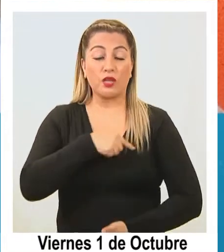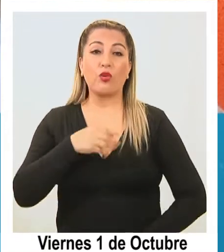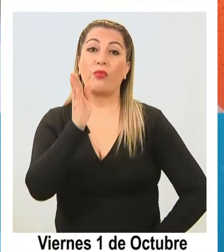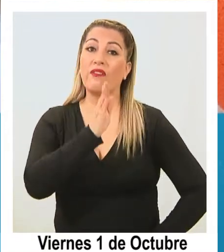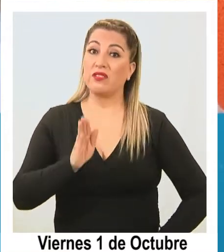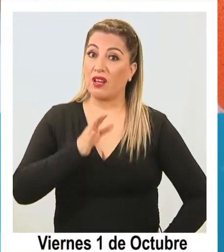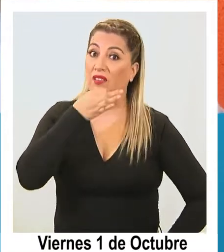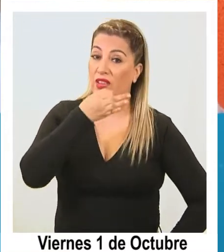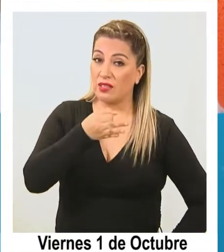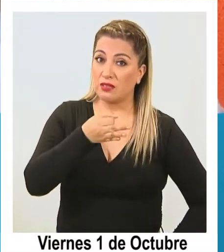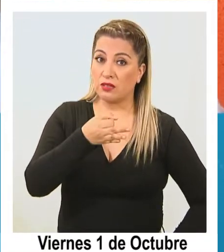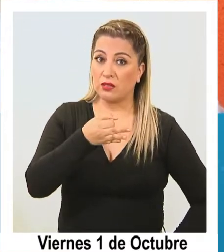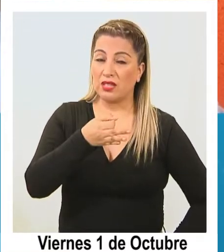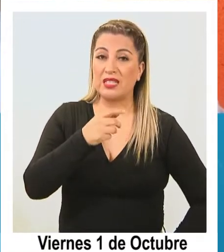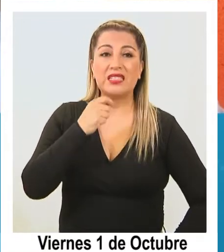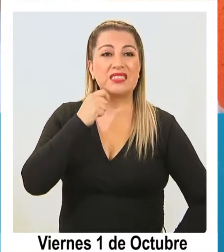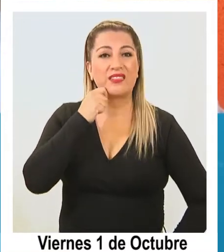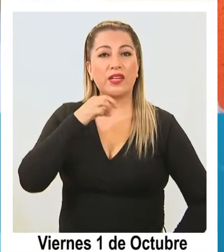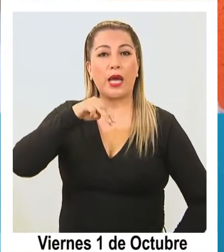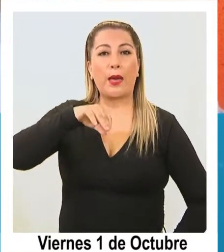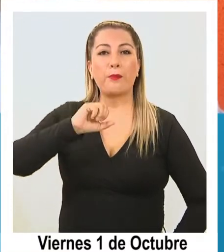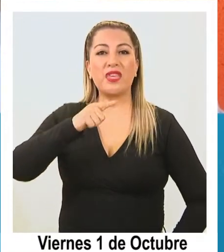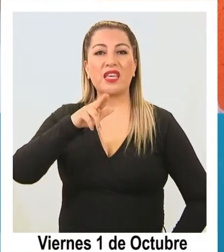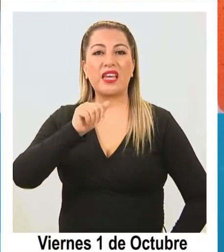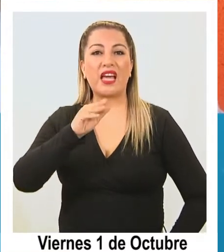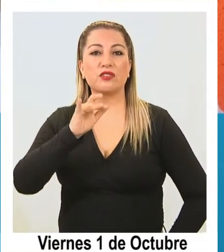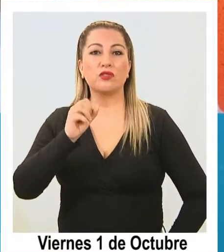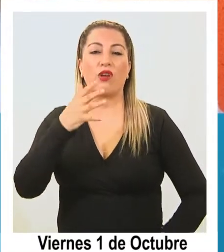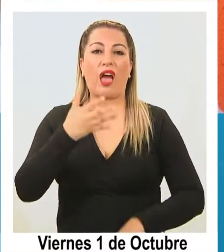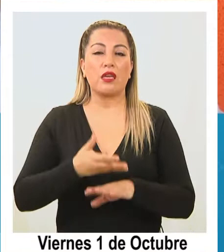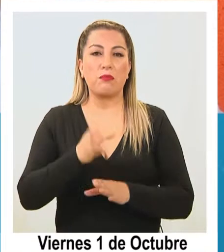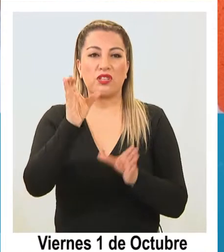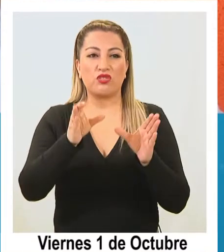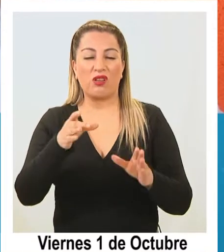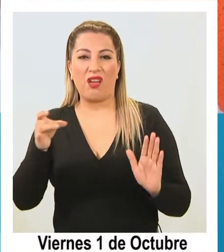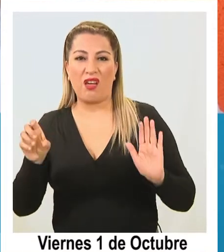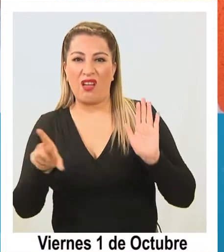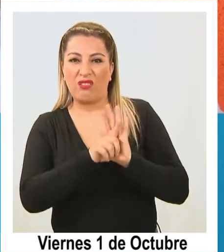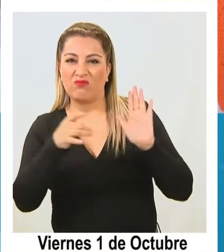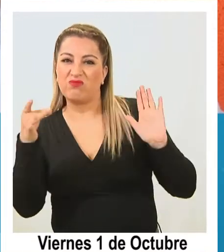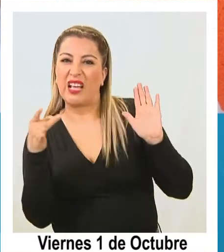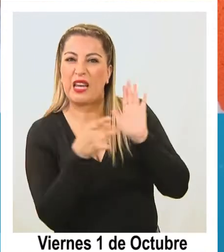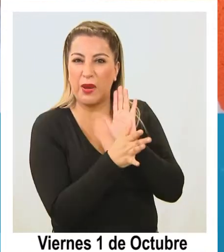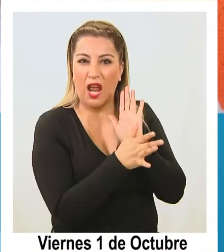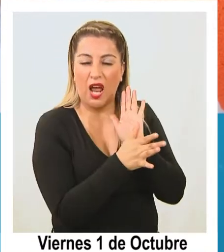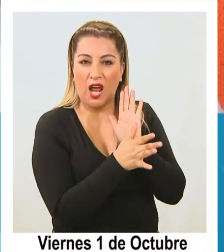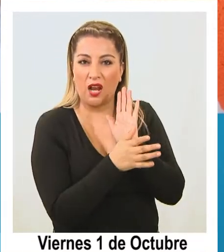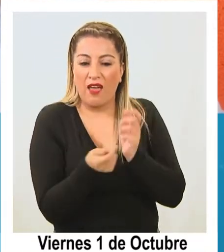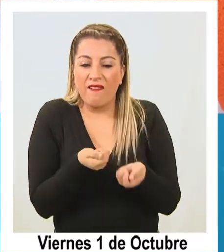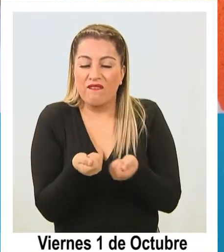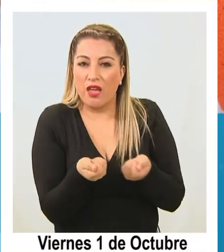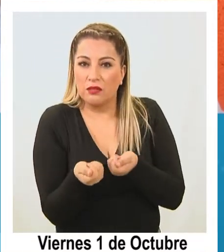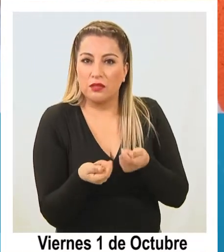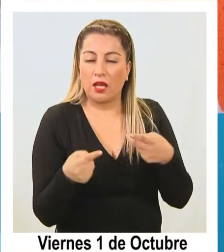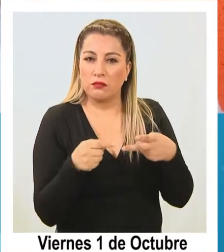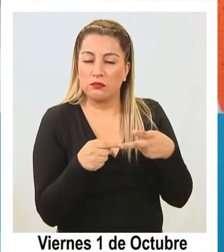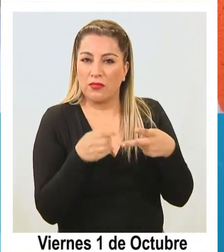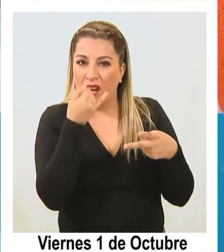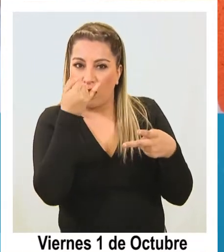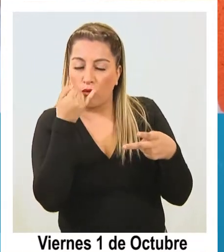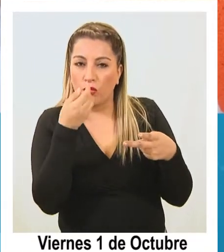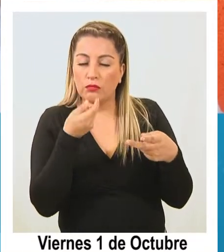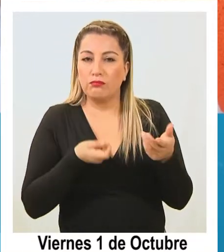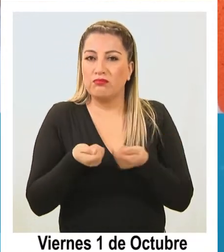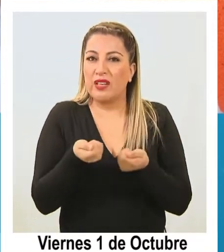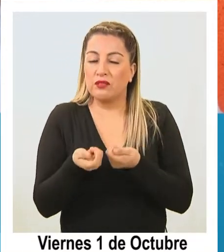quiero decir que eso no es migración. Cuando tú tienes criminales, microtraficantes, traficantes, gente que hace